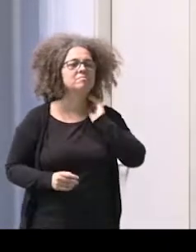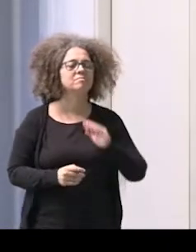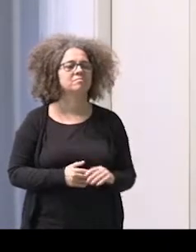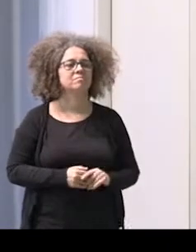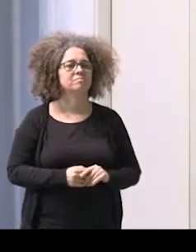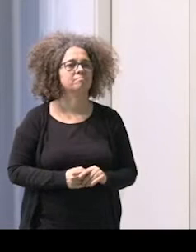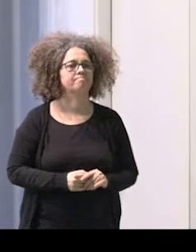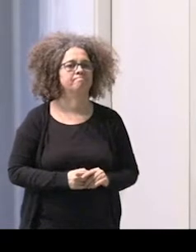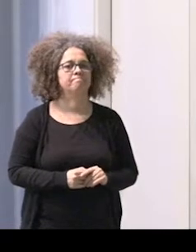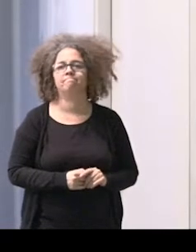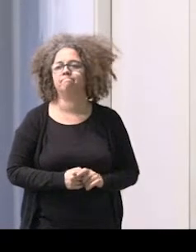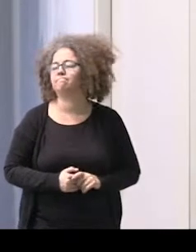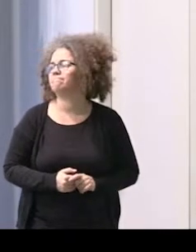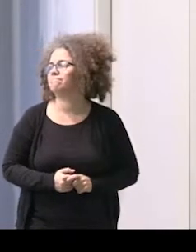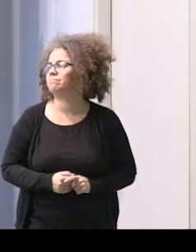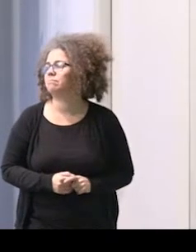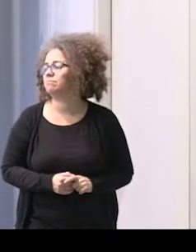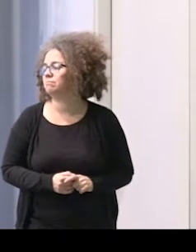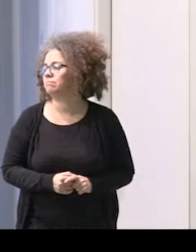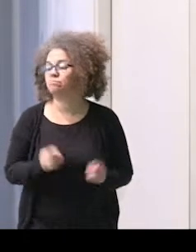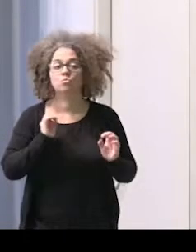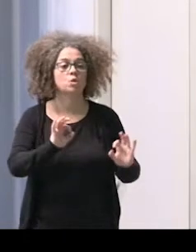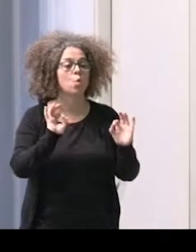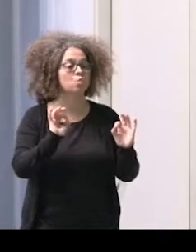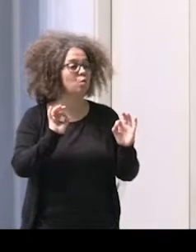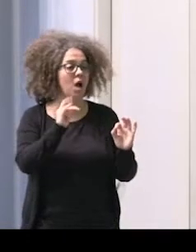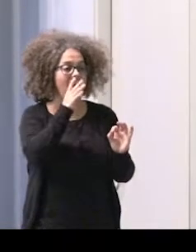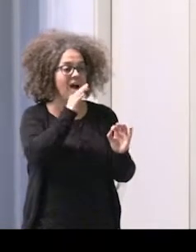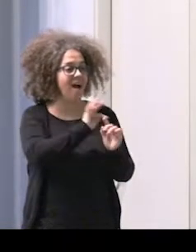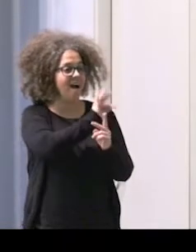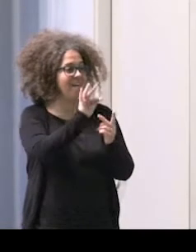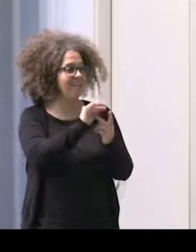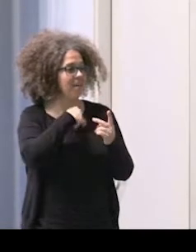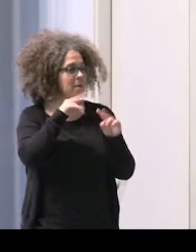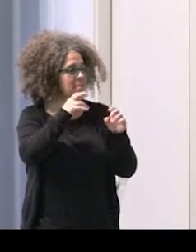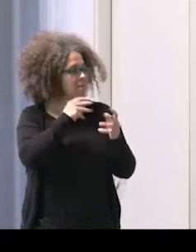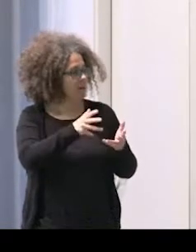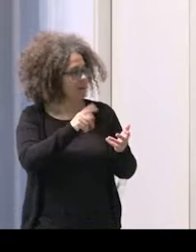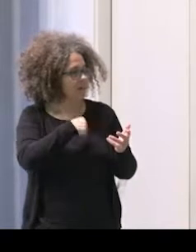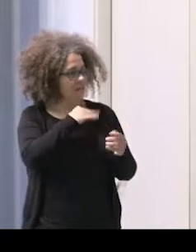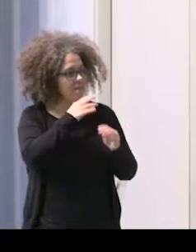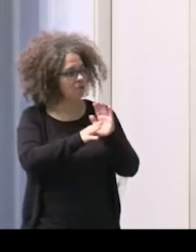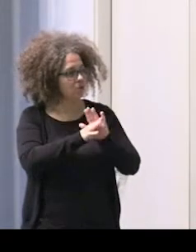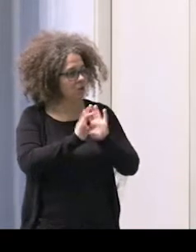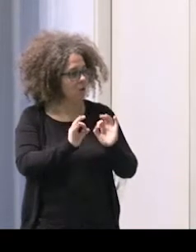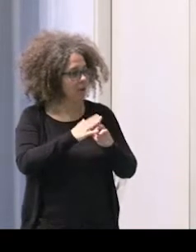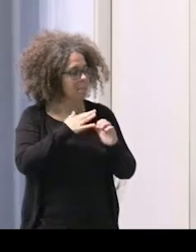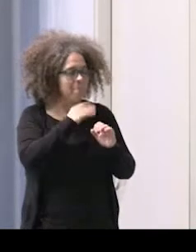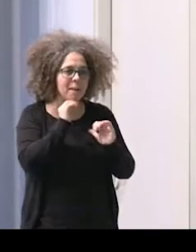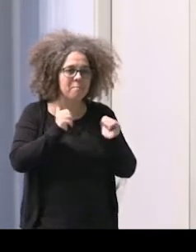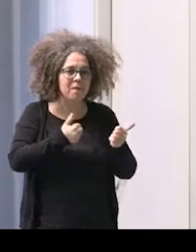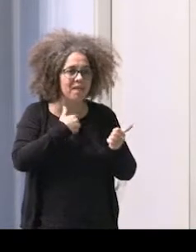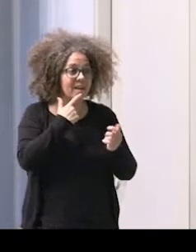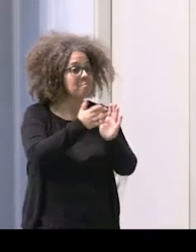Como digo, Karen ha dejado justamente el tema donde a mí me gustaría tomarlo y para empezar y despertar a aquellos que